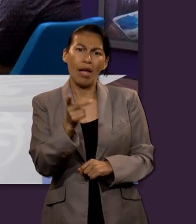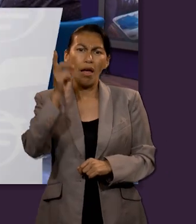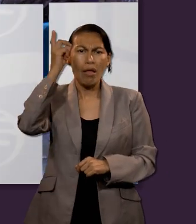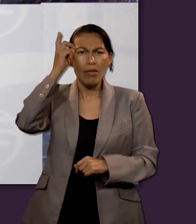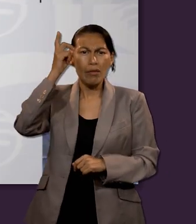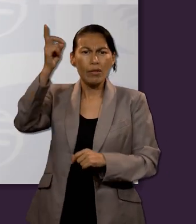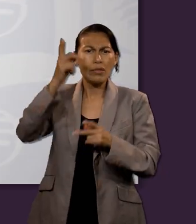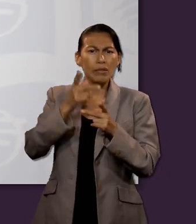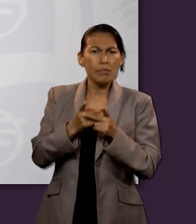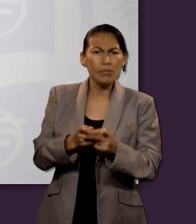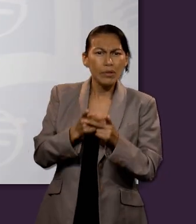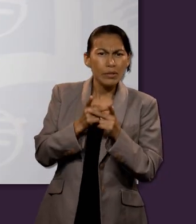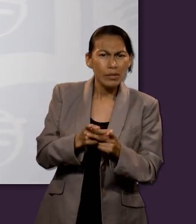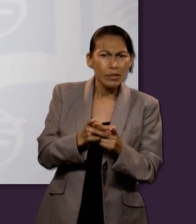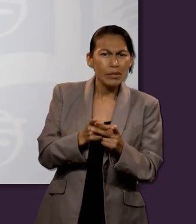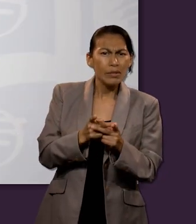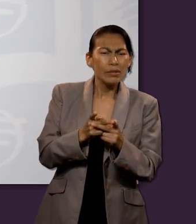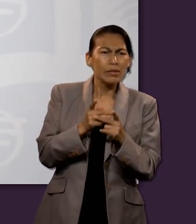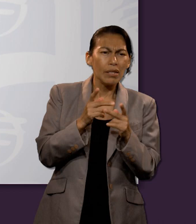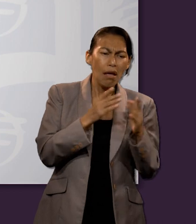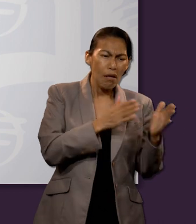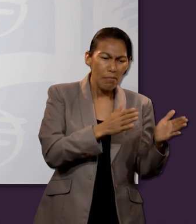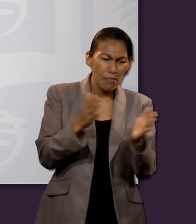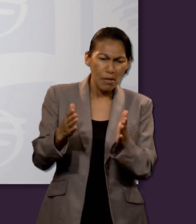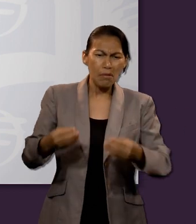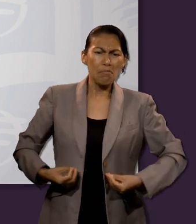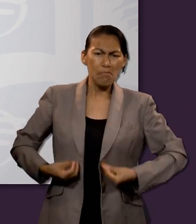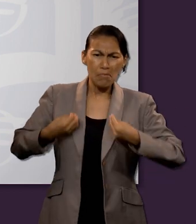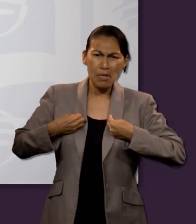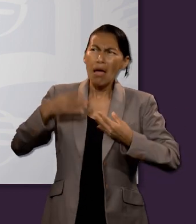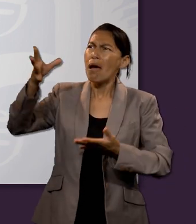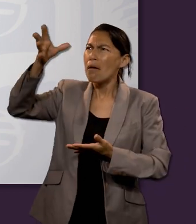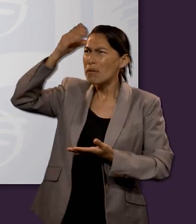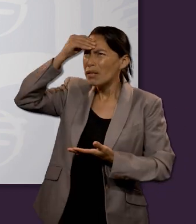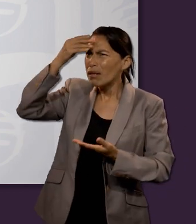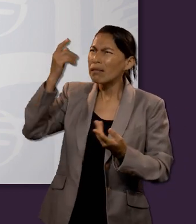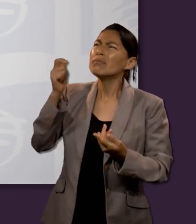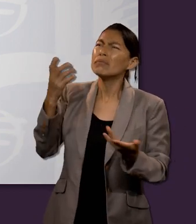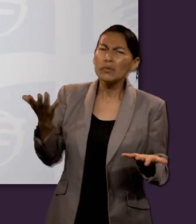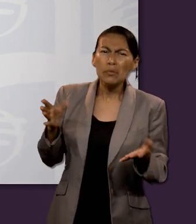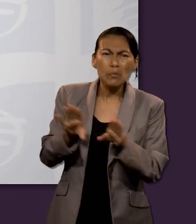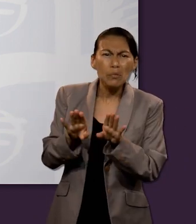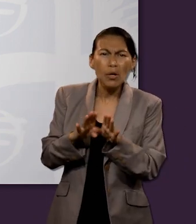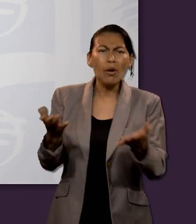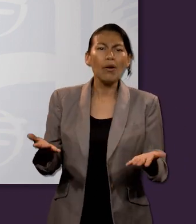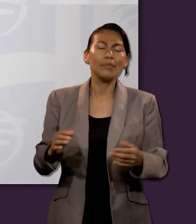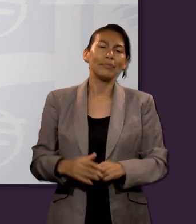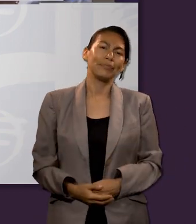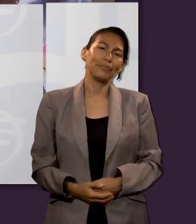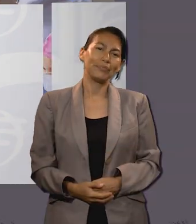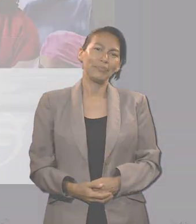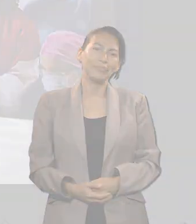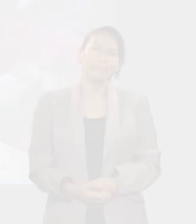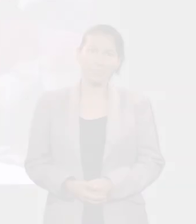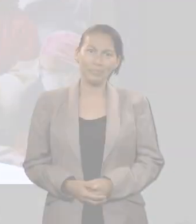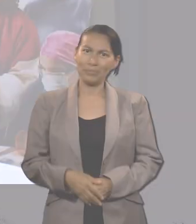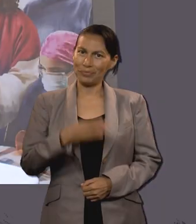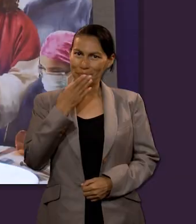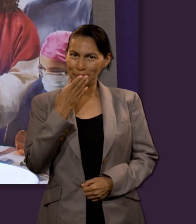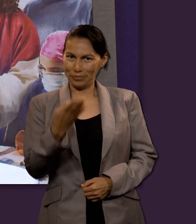siguiente pregunta como aprendemos de la paciencia de dios para llevar a cabo sus planes en nuestra vida